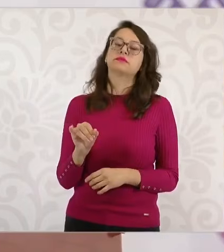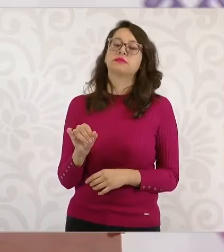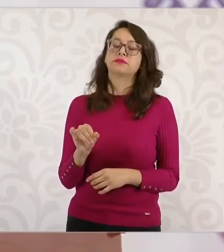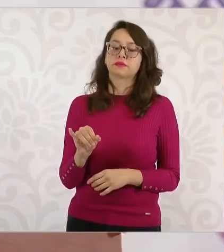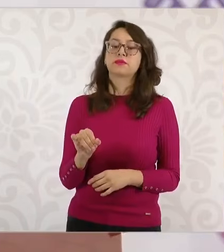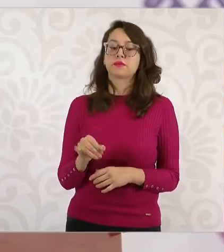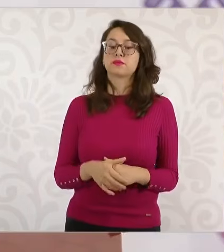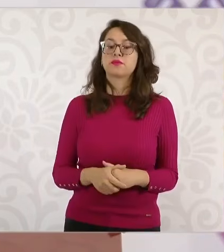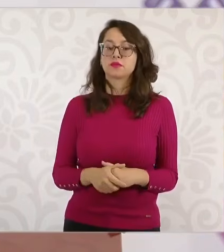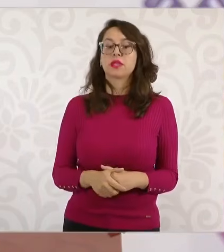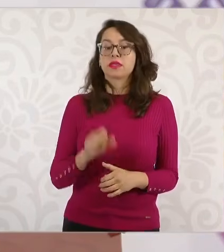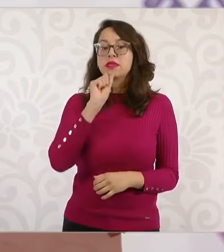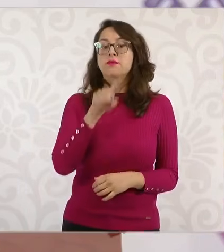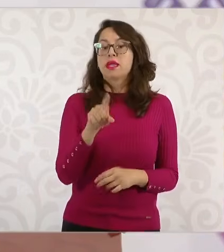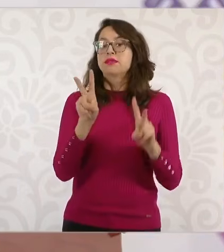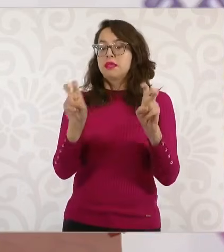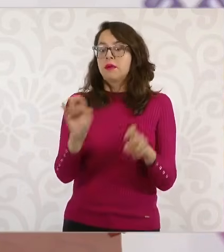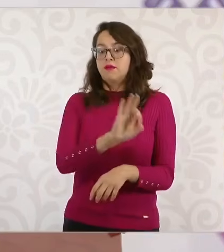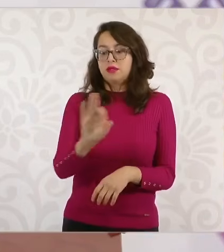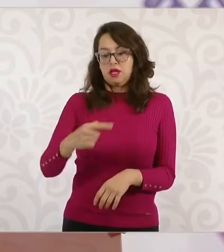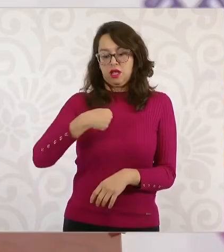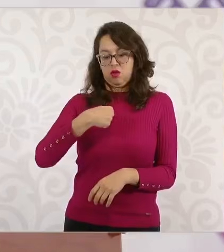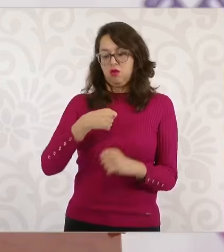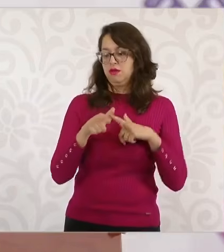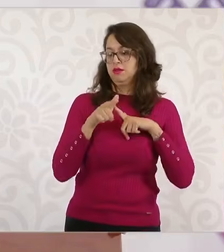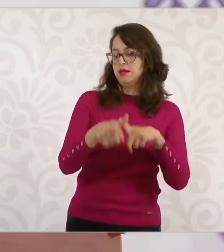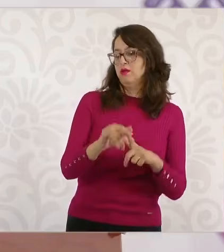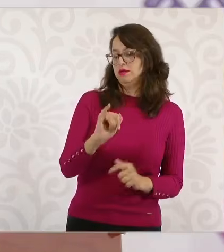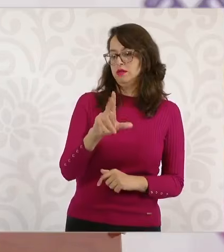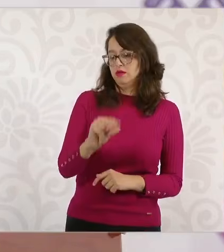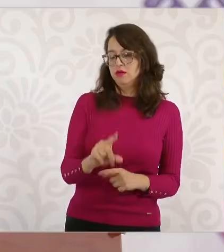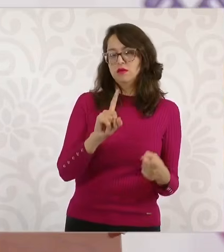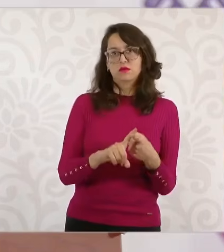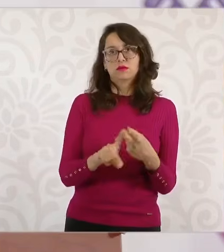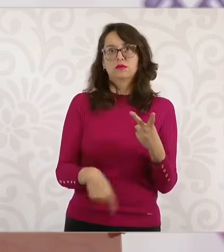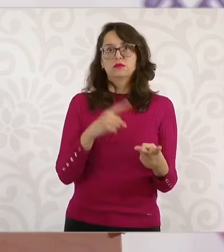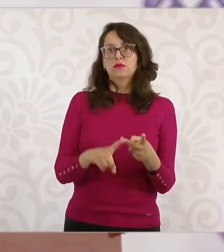la fecha de revocación de mandato y de